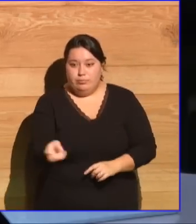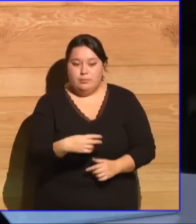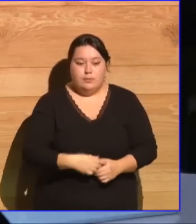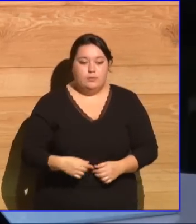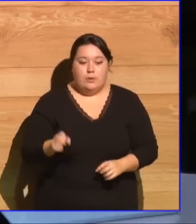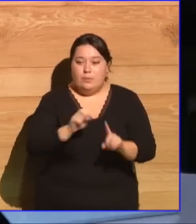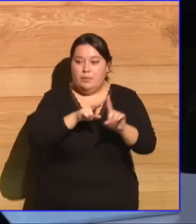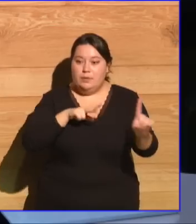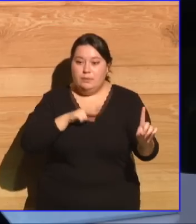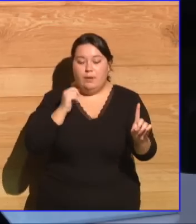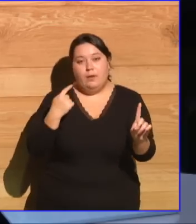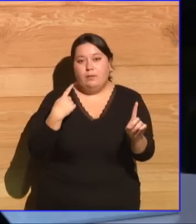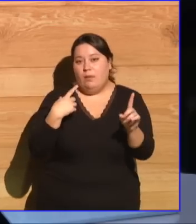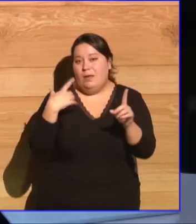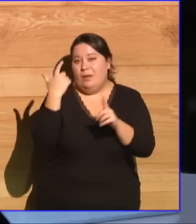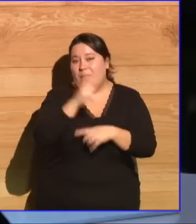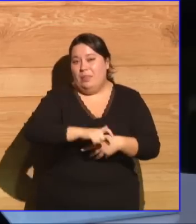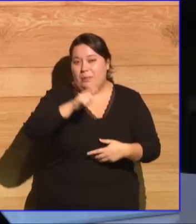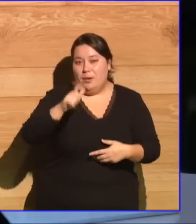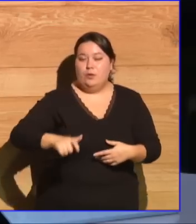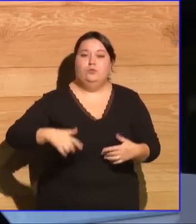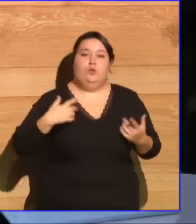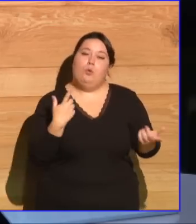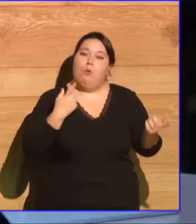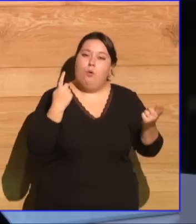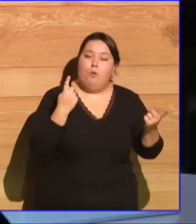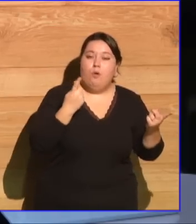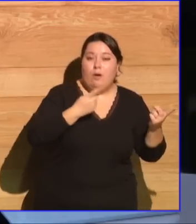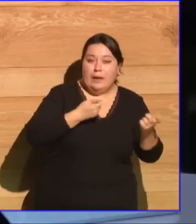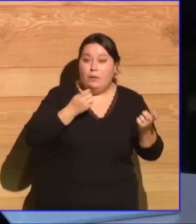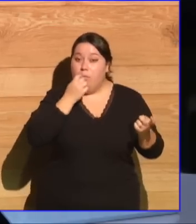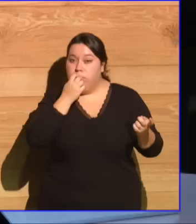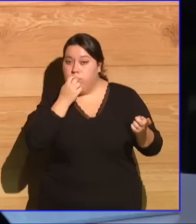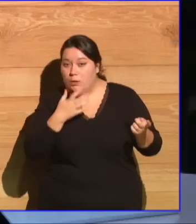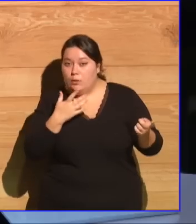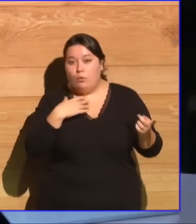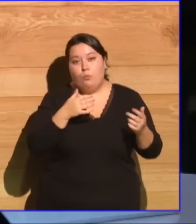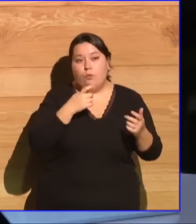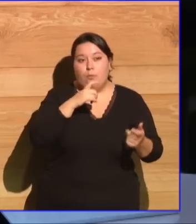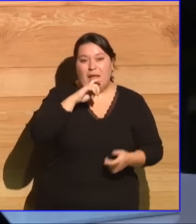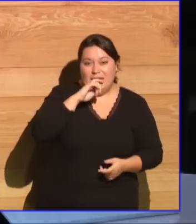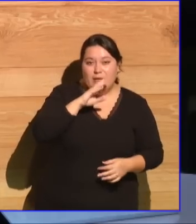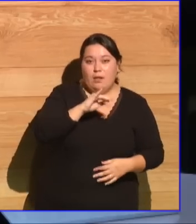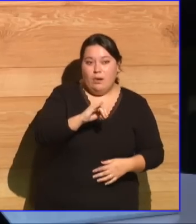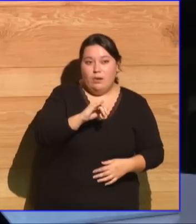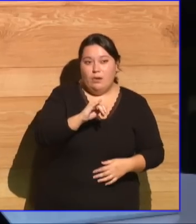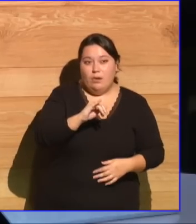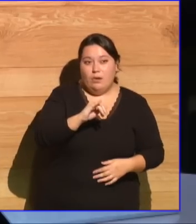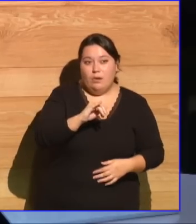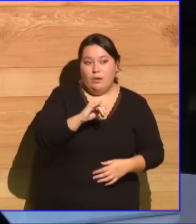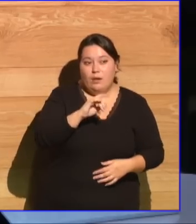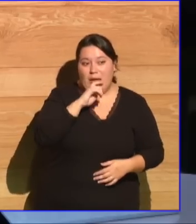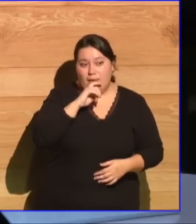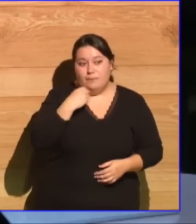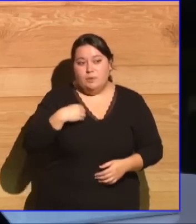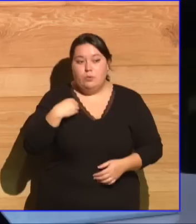esa perspectiva de grandes caballeros, nobles guerreros, que él envidia de una forma, en fin, como quien lee